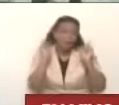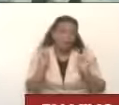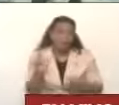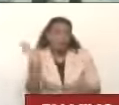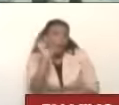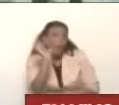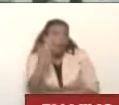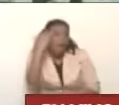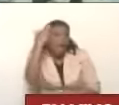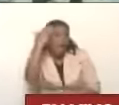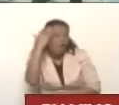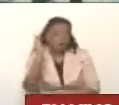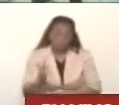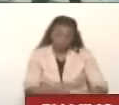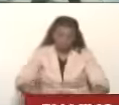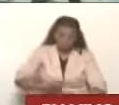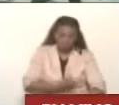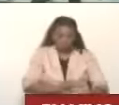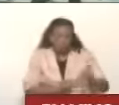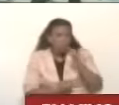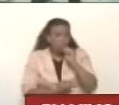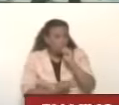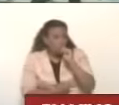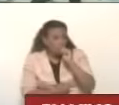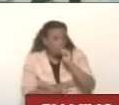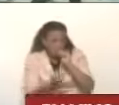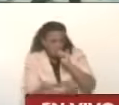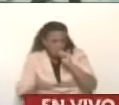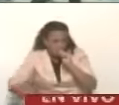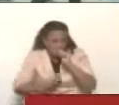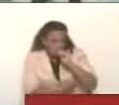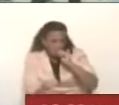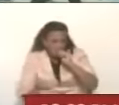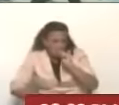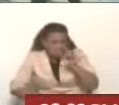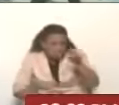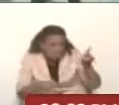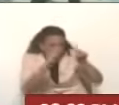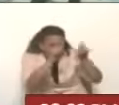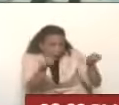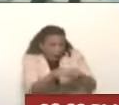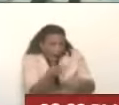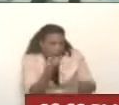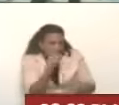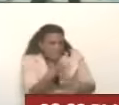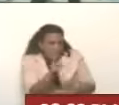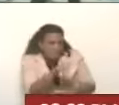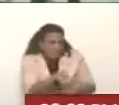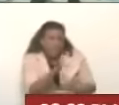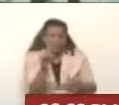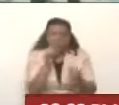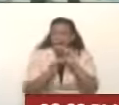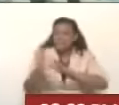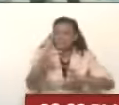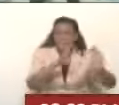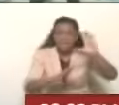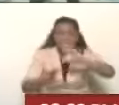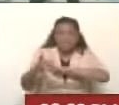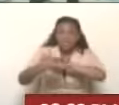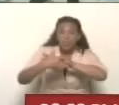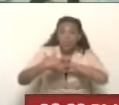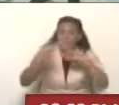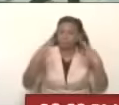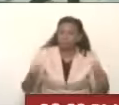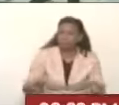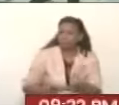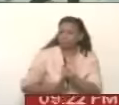Saluda. Tú lo ves con su chupón así, con el dedo en la boca. Es una belleza, de verdad, la ciencia. Y la tecnología